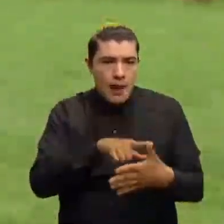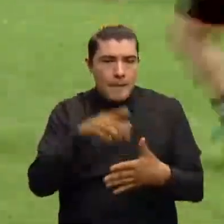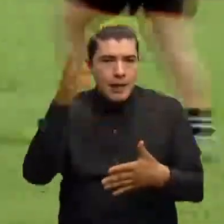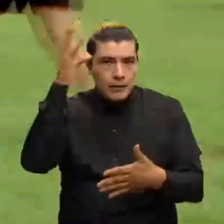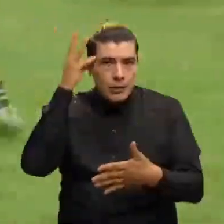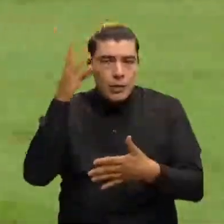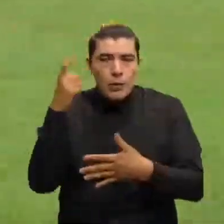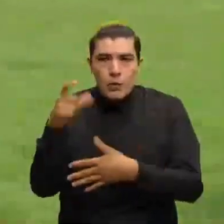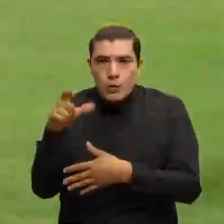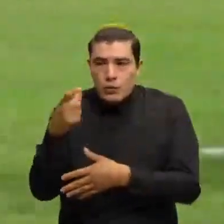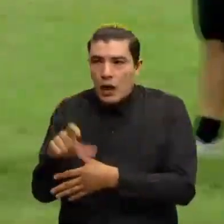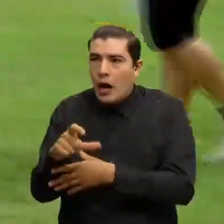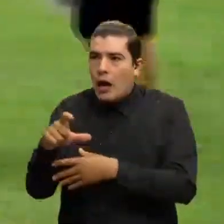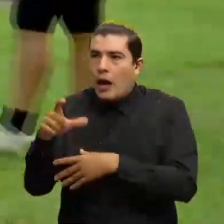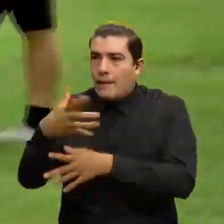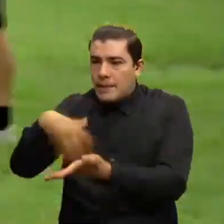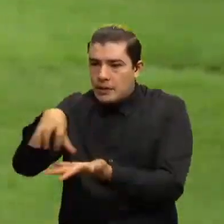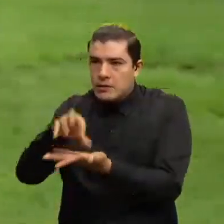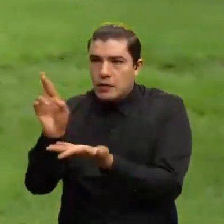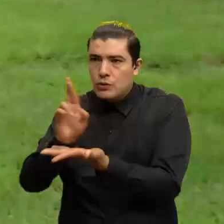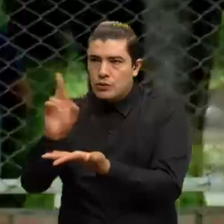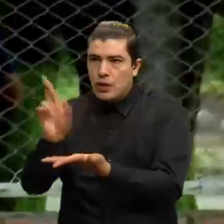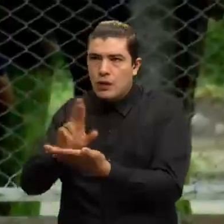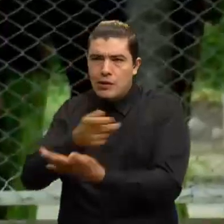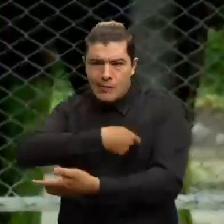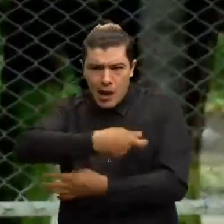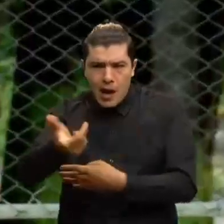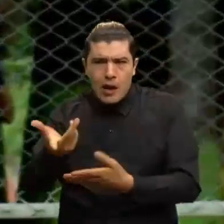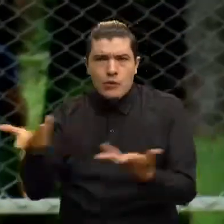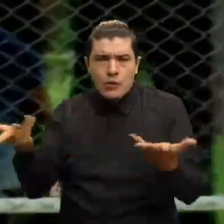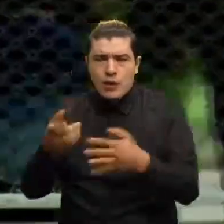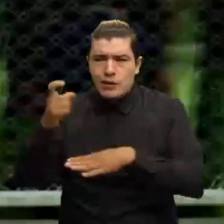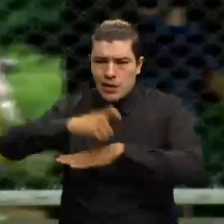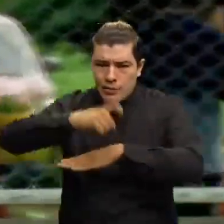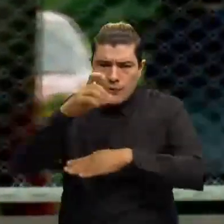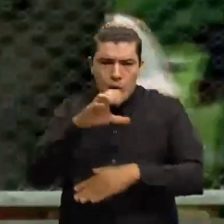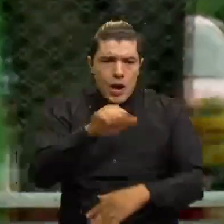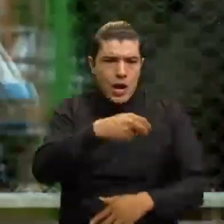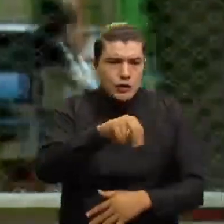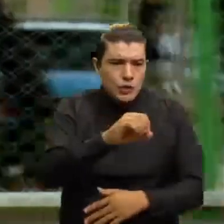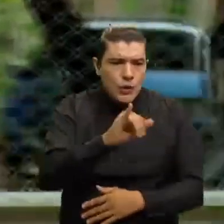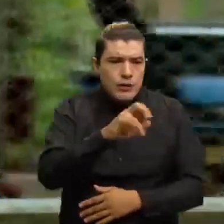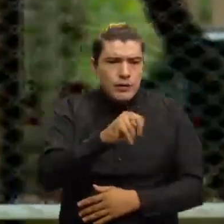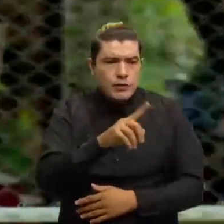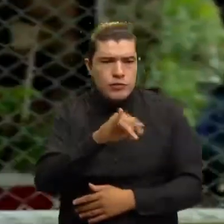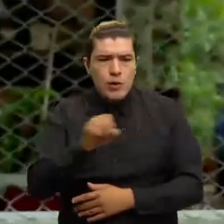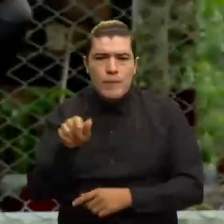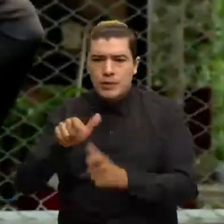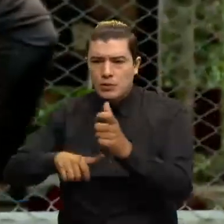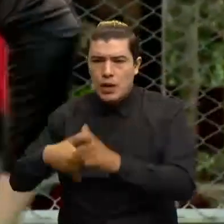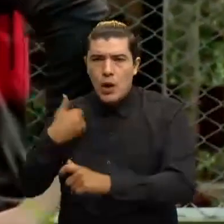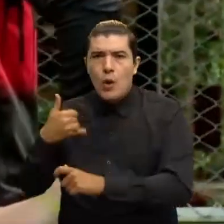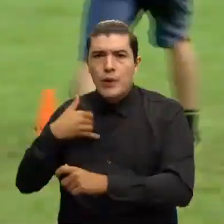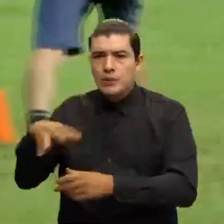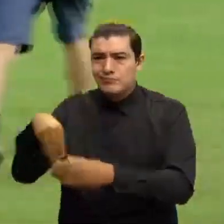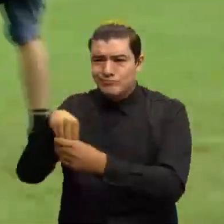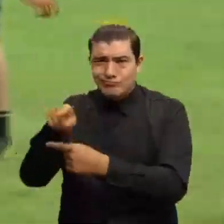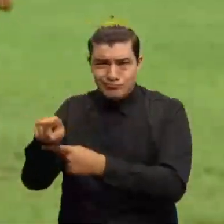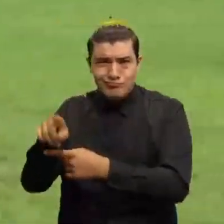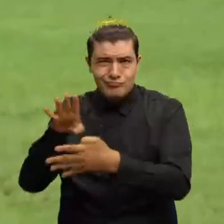Rosario. Hemos llevado Ultimate a Tibú, a Caño Indio. Trabajamos con los chicos aquí en el reclusorio de